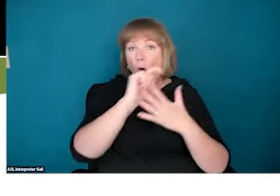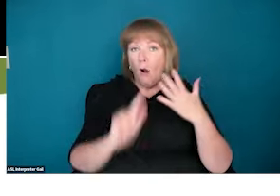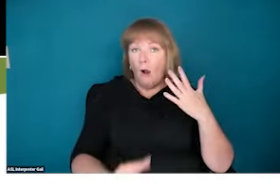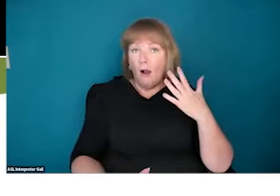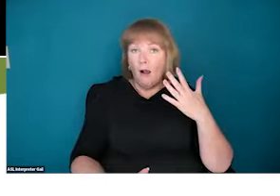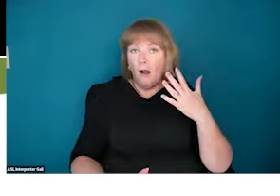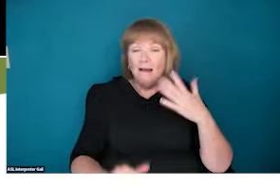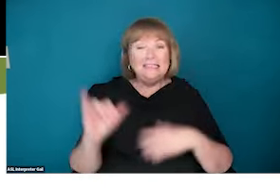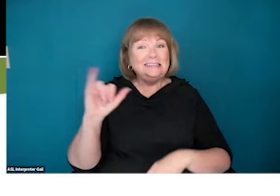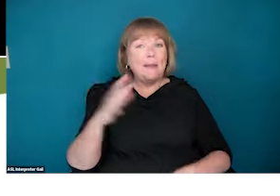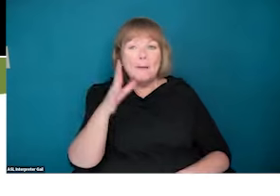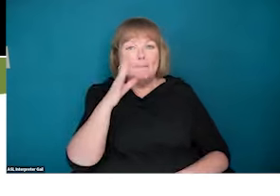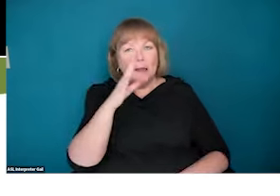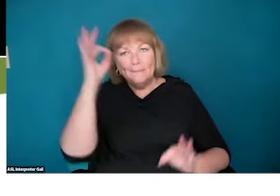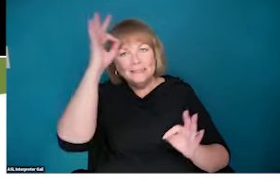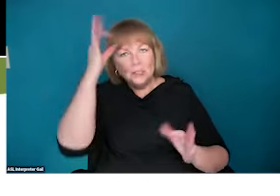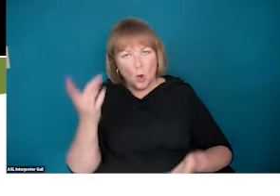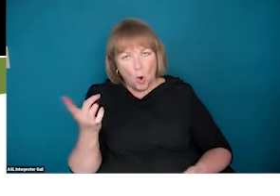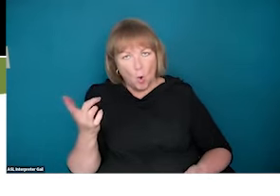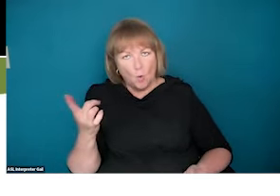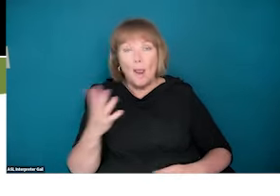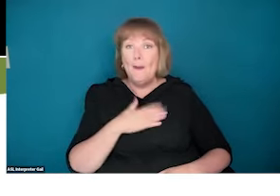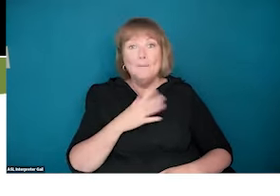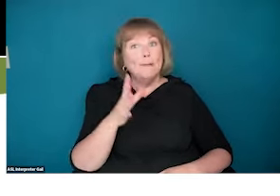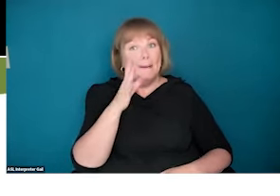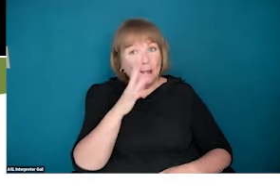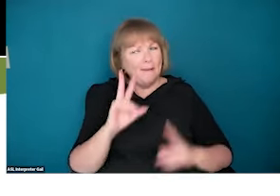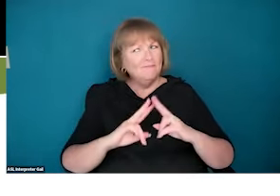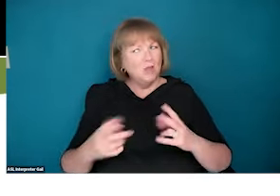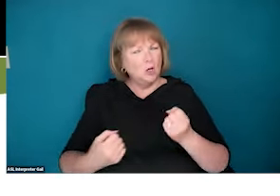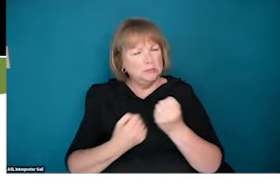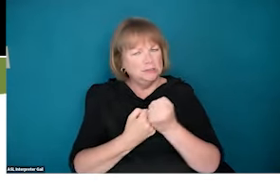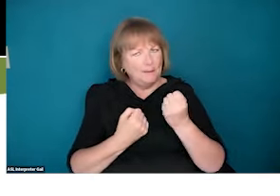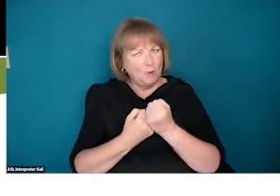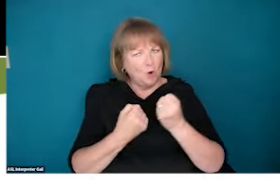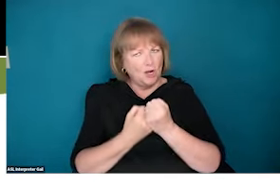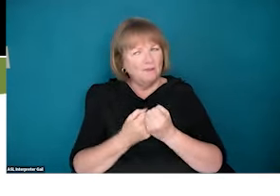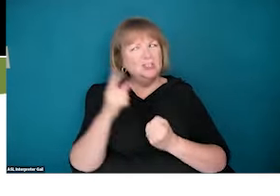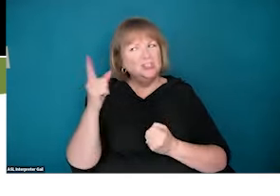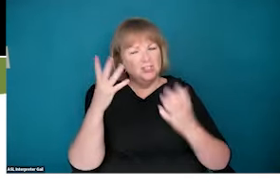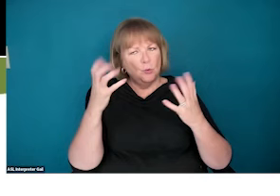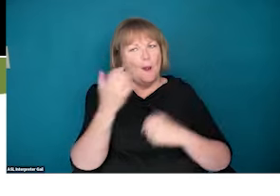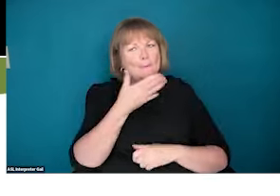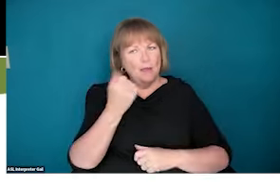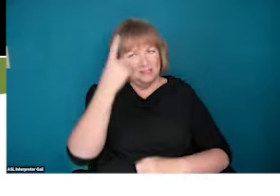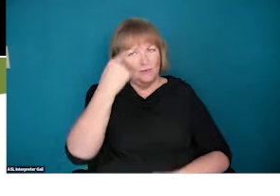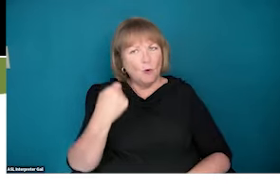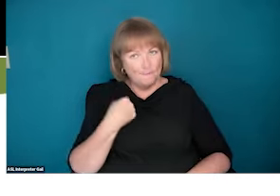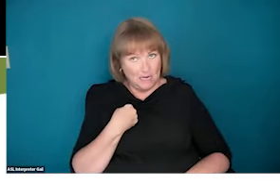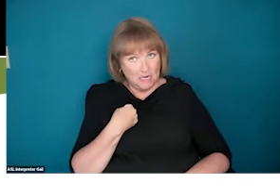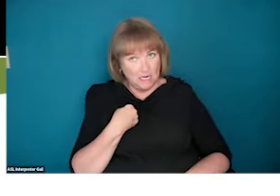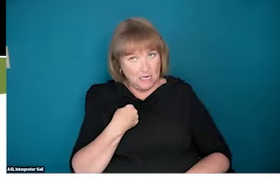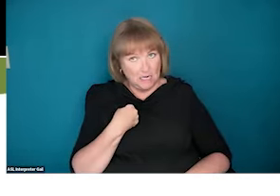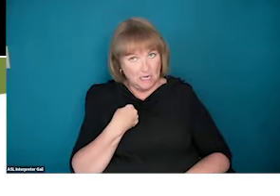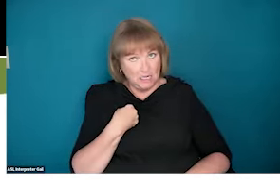absolutamente nada, ir de cacería sin que mis padres lo sepan y me dé permiso. Y eso que mi